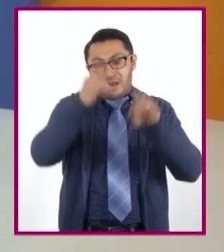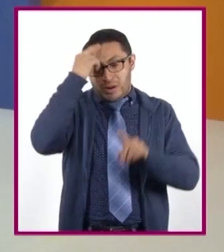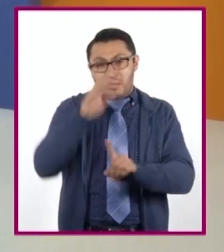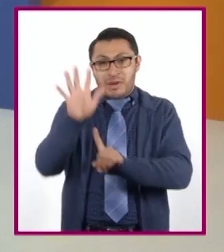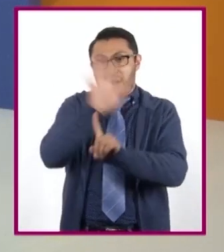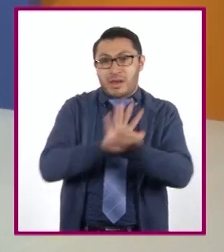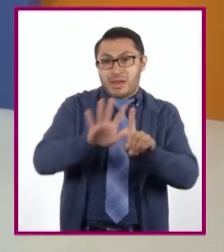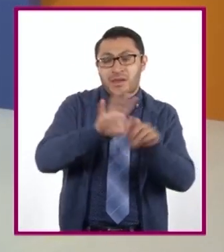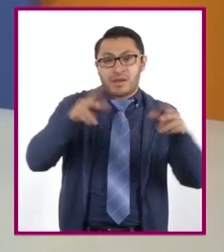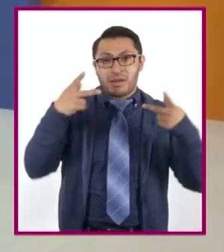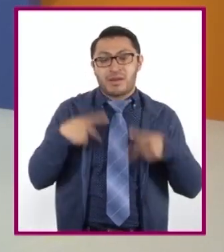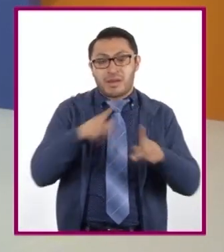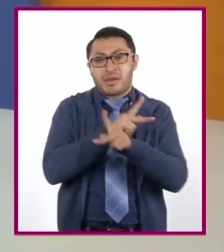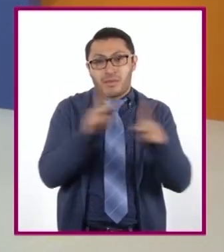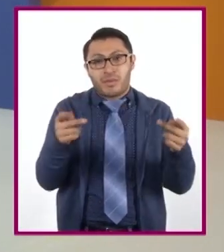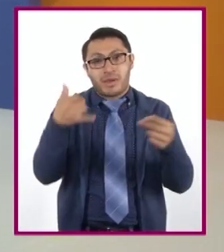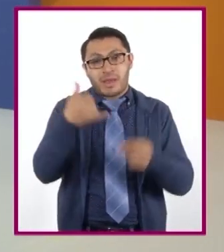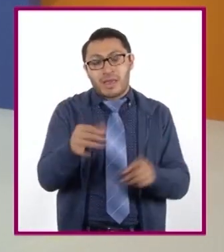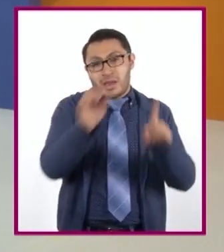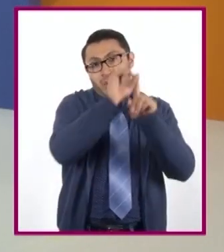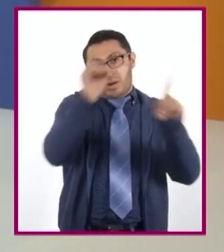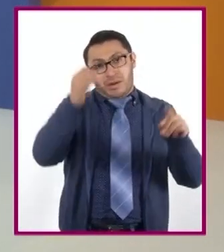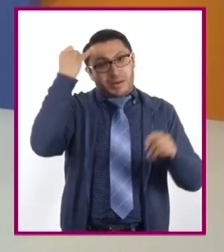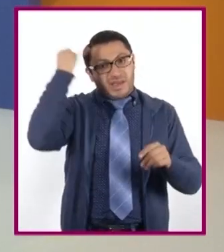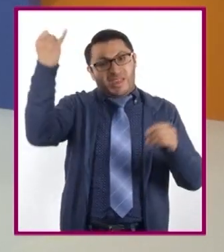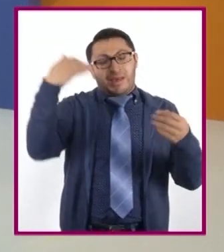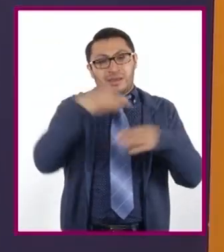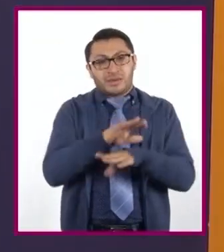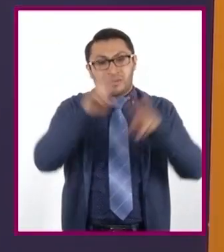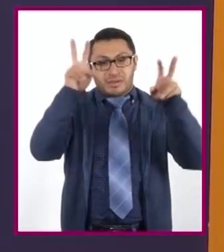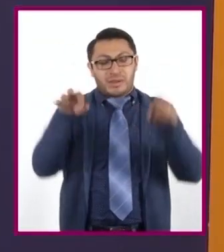una opinión sobre la postura que se está defendiendo.